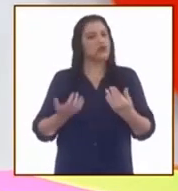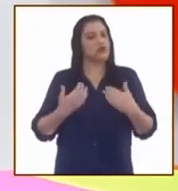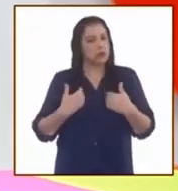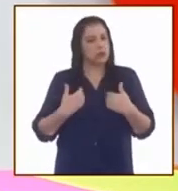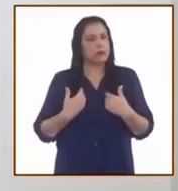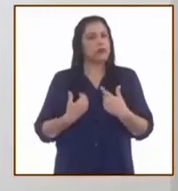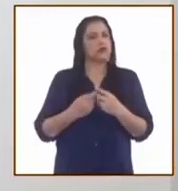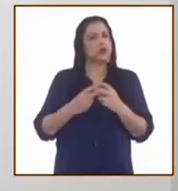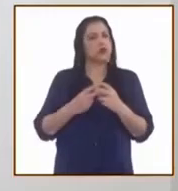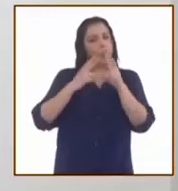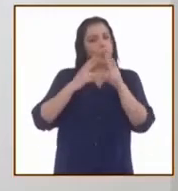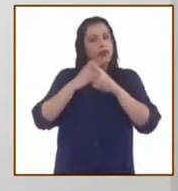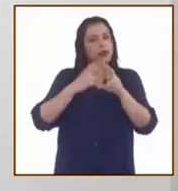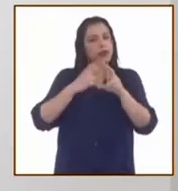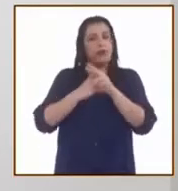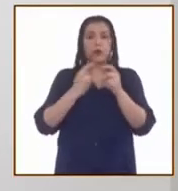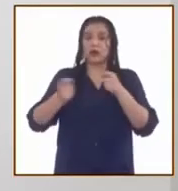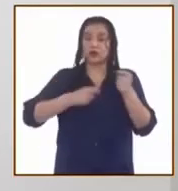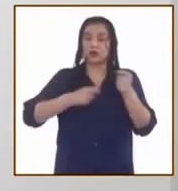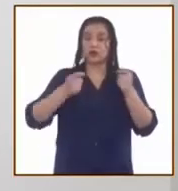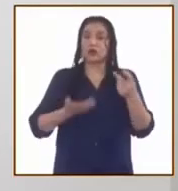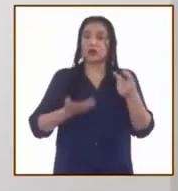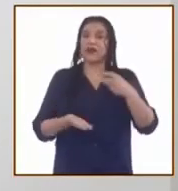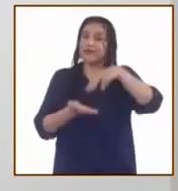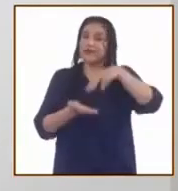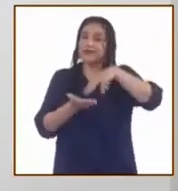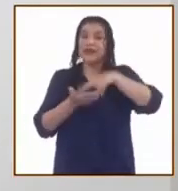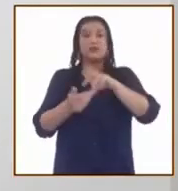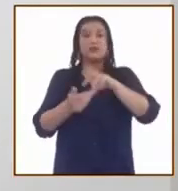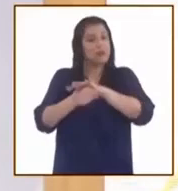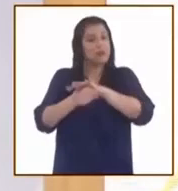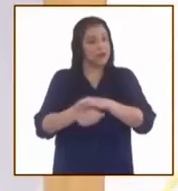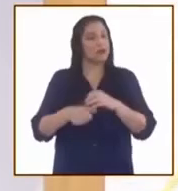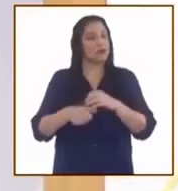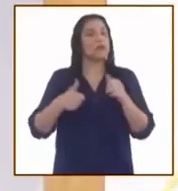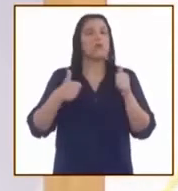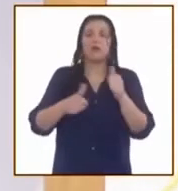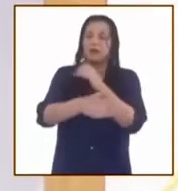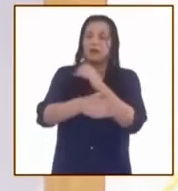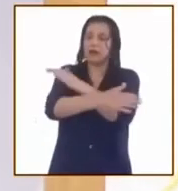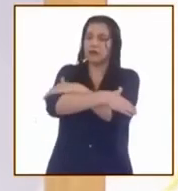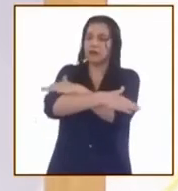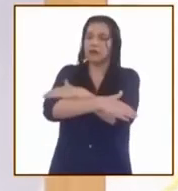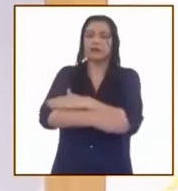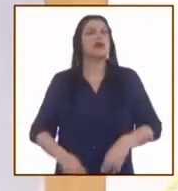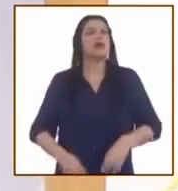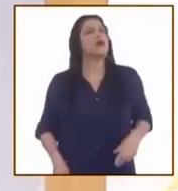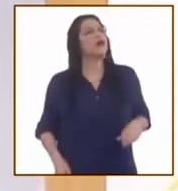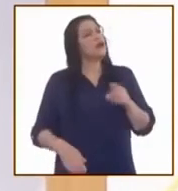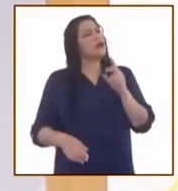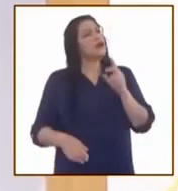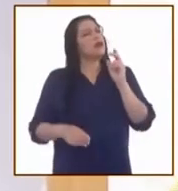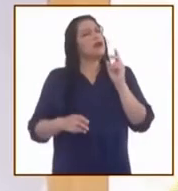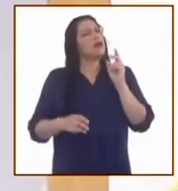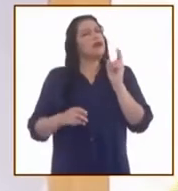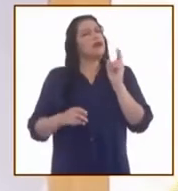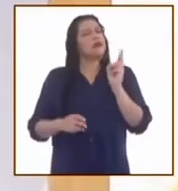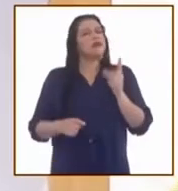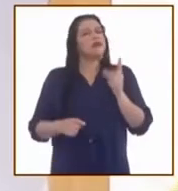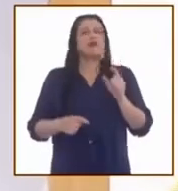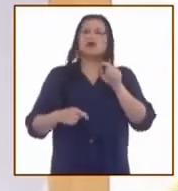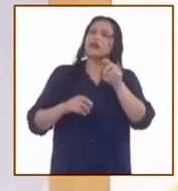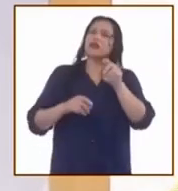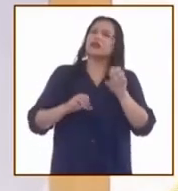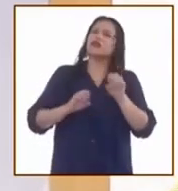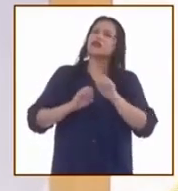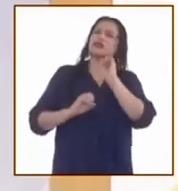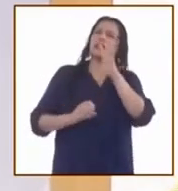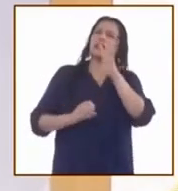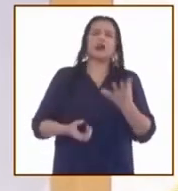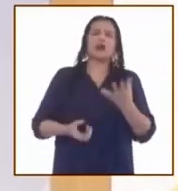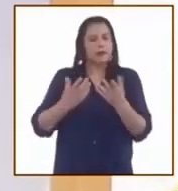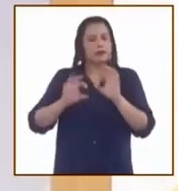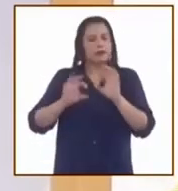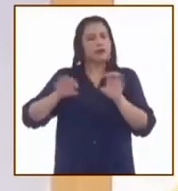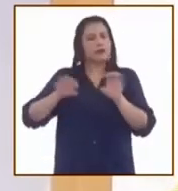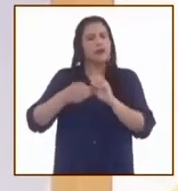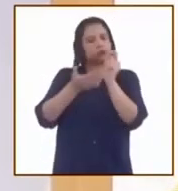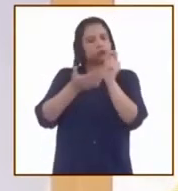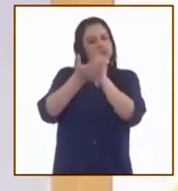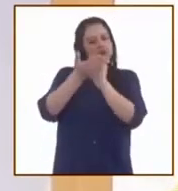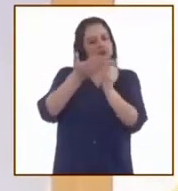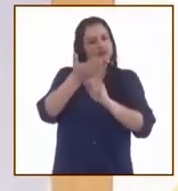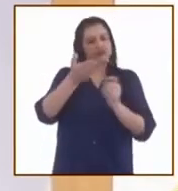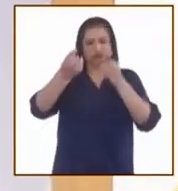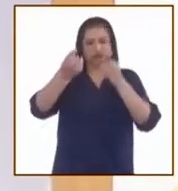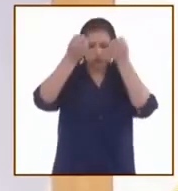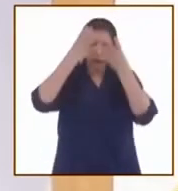nuestras variables. Así es, y los felicito por eso. Profesora, al inicio nos dijo que elaboraríamos un reporte de nuestra indagación y